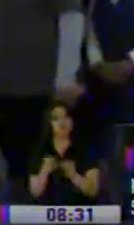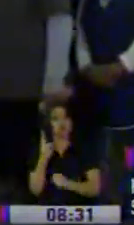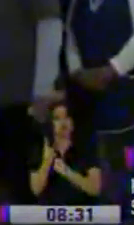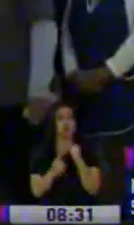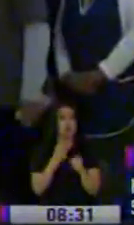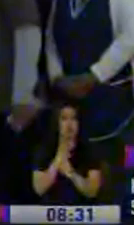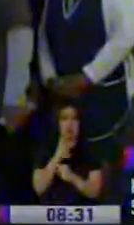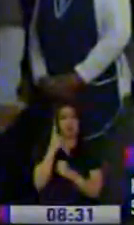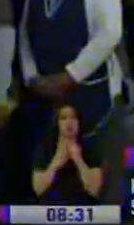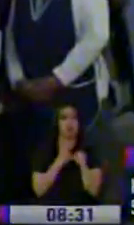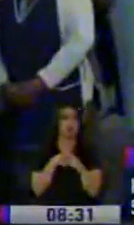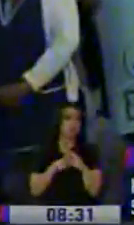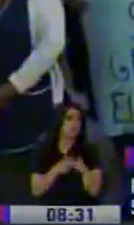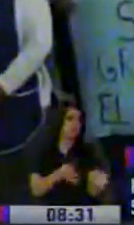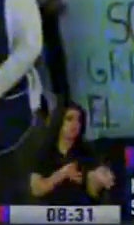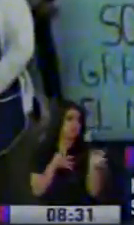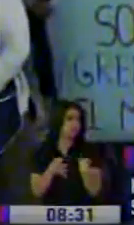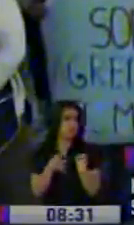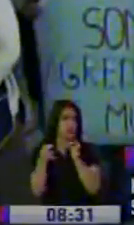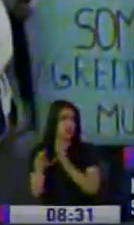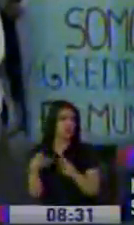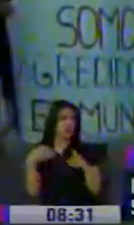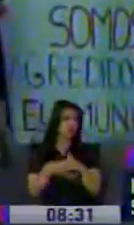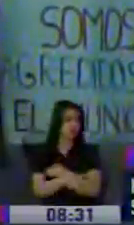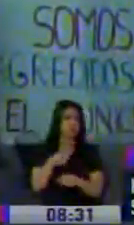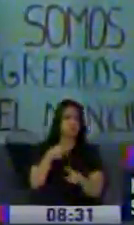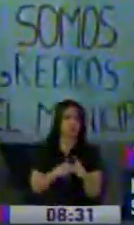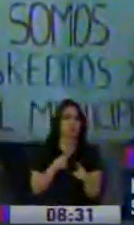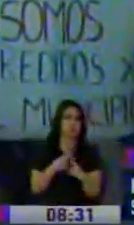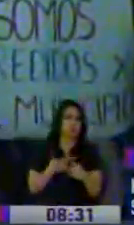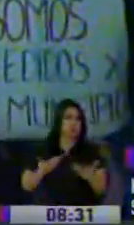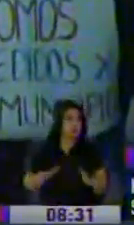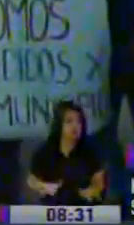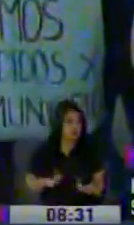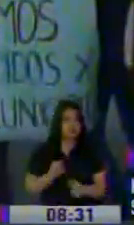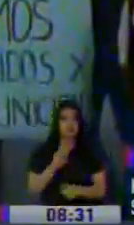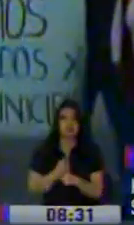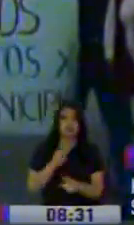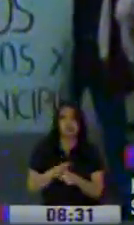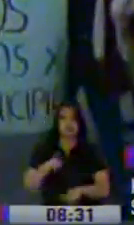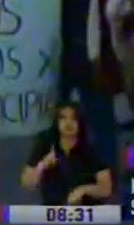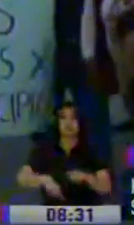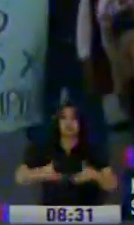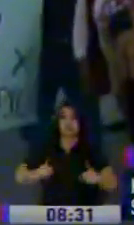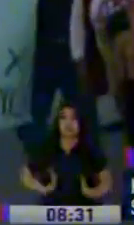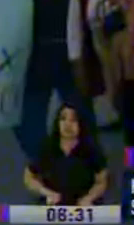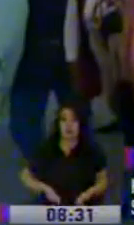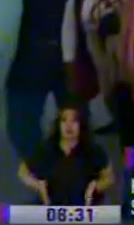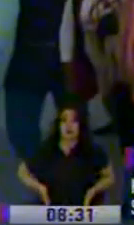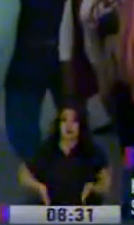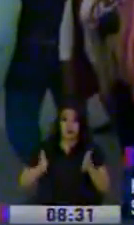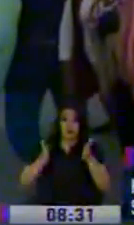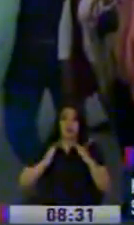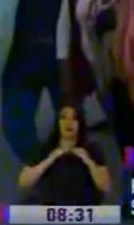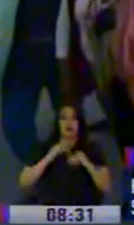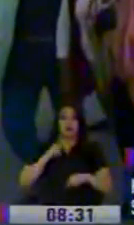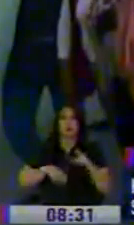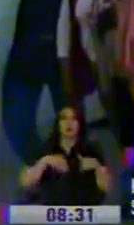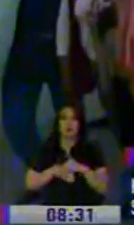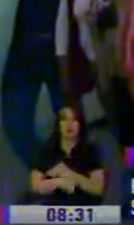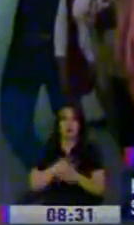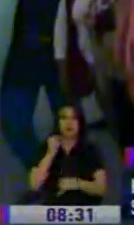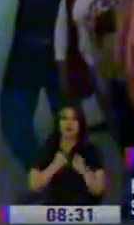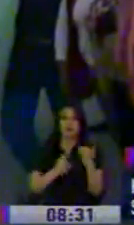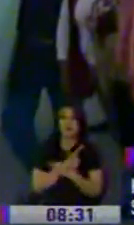año y medio más para que ingresen. Y por este motivo no podemos salir de nuestras casas los fines